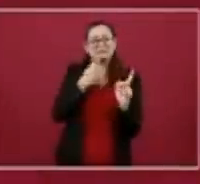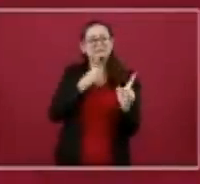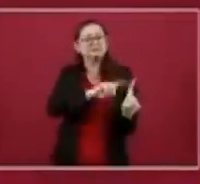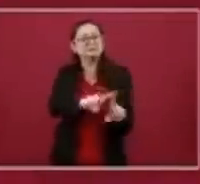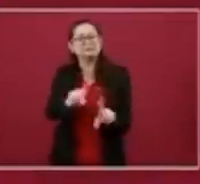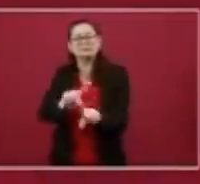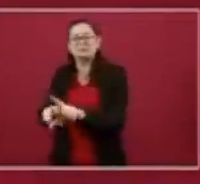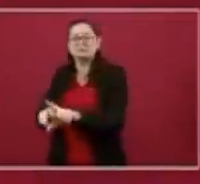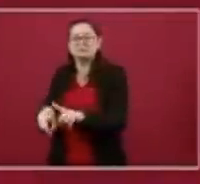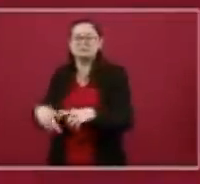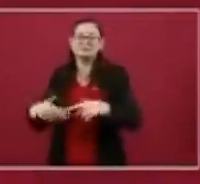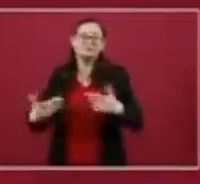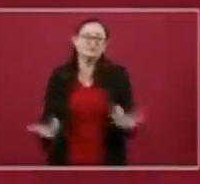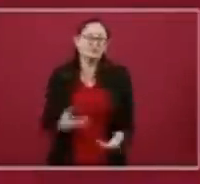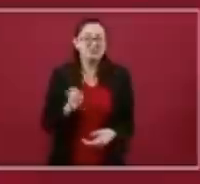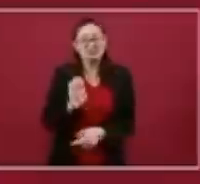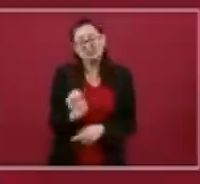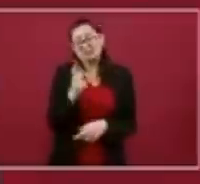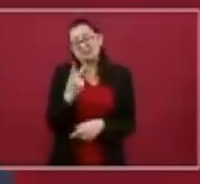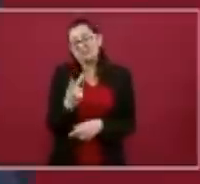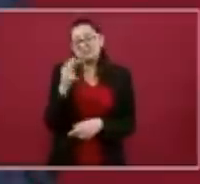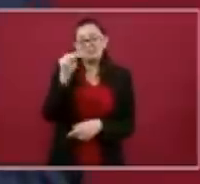Peña, lo mismo.